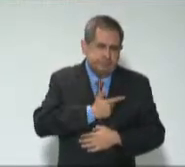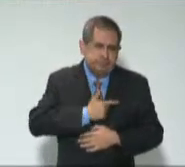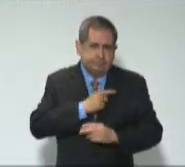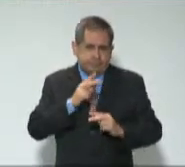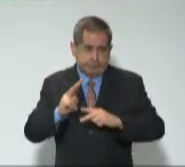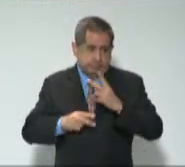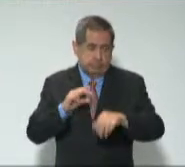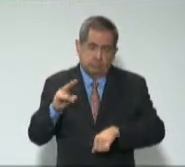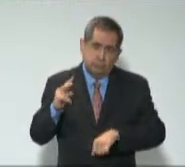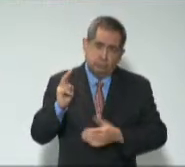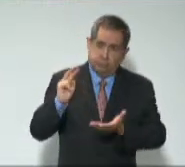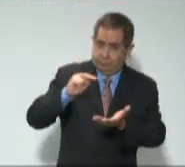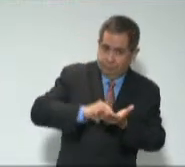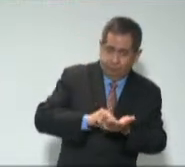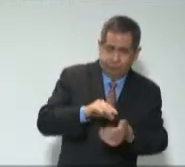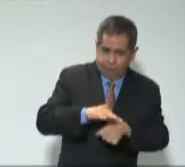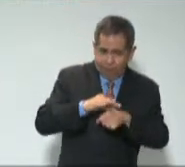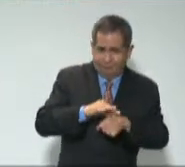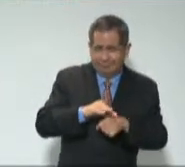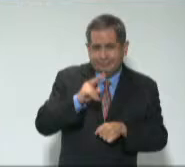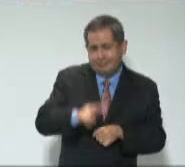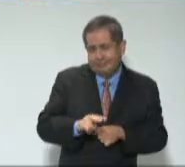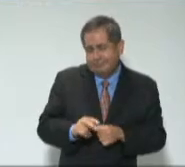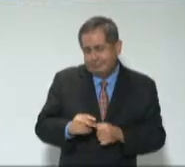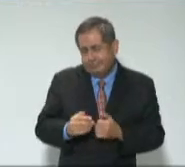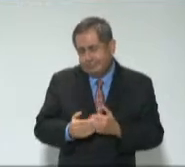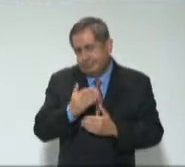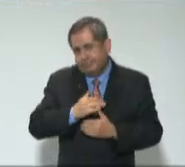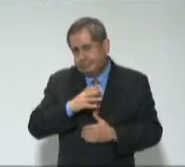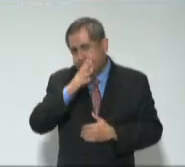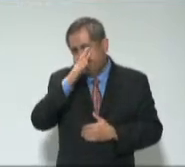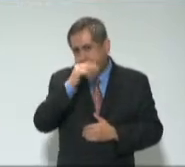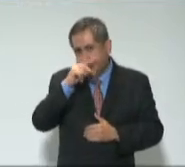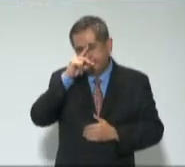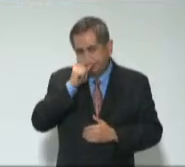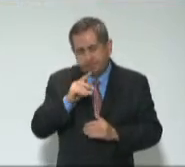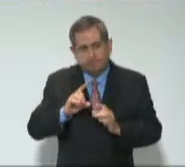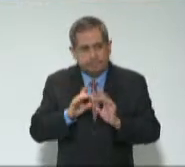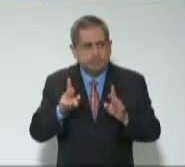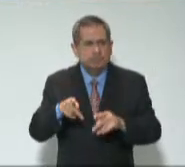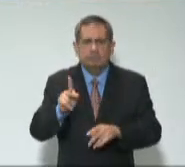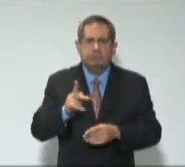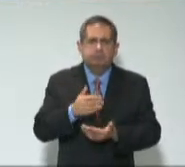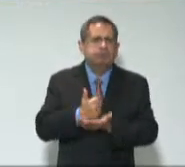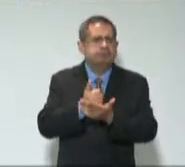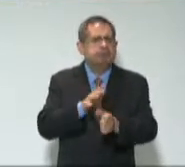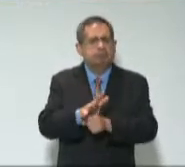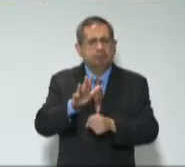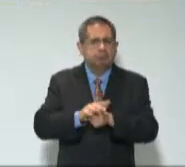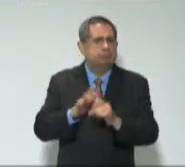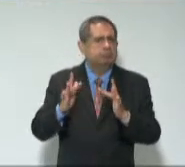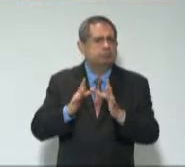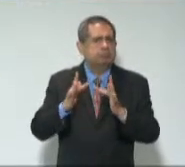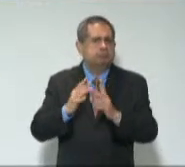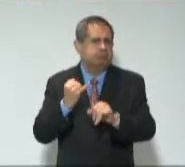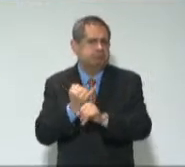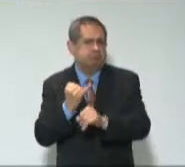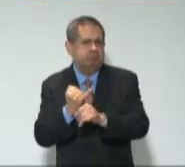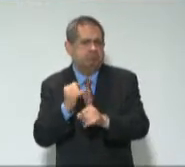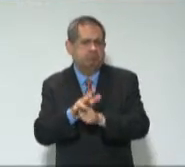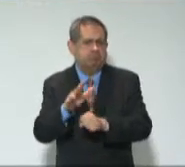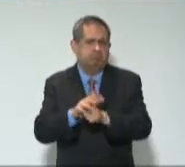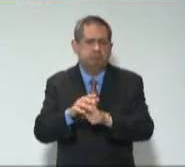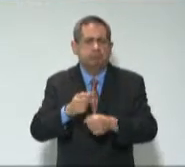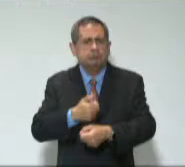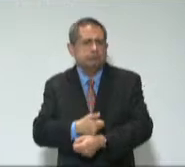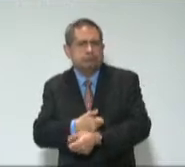en forma presencial esta mañana con ustedes pero bueno las tecnologías hoy en día nos permiten estar en forma remota